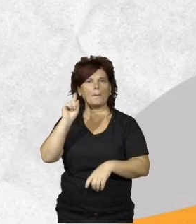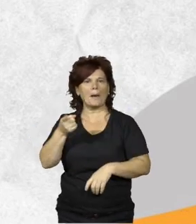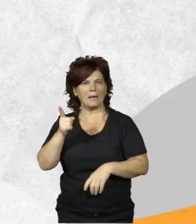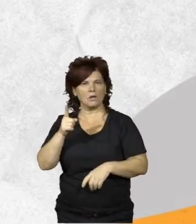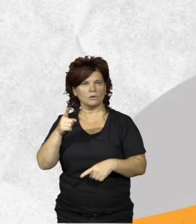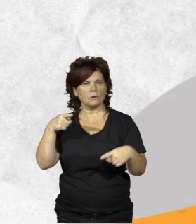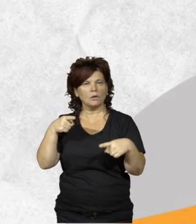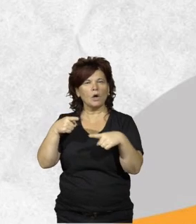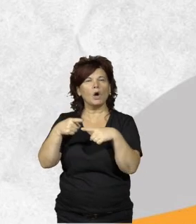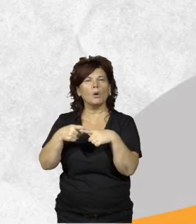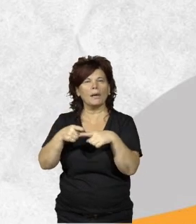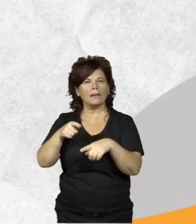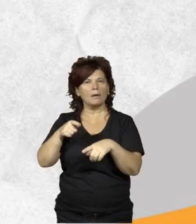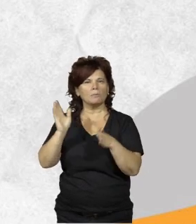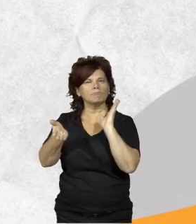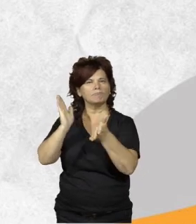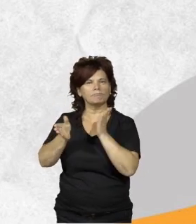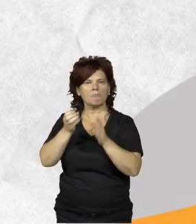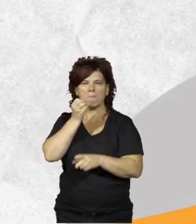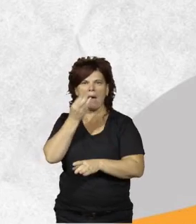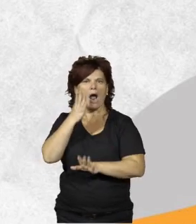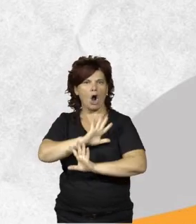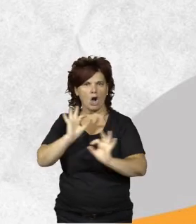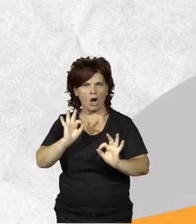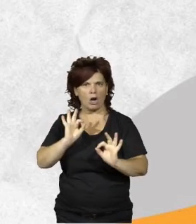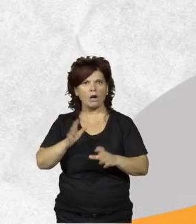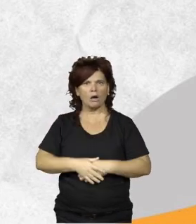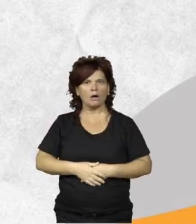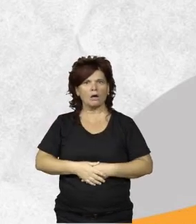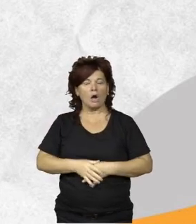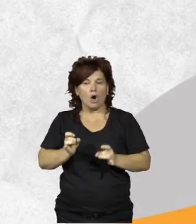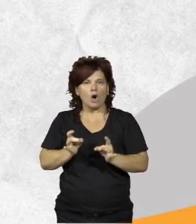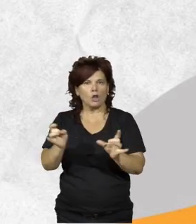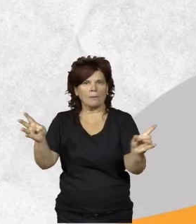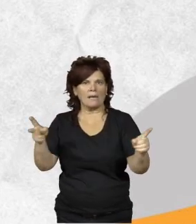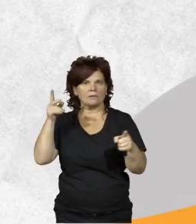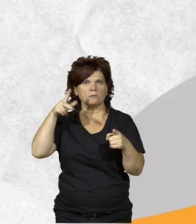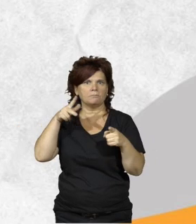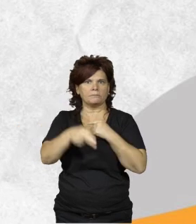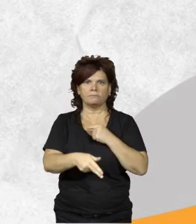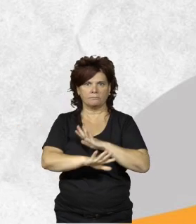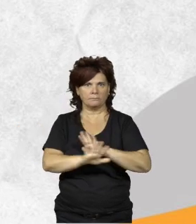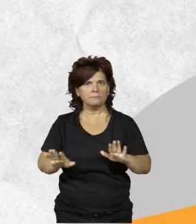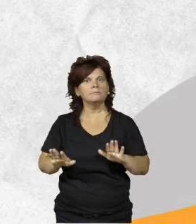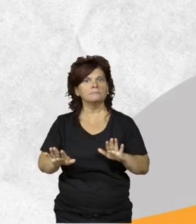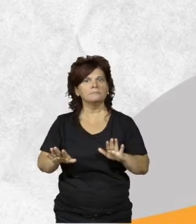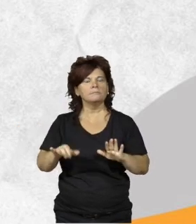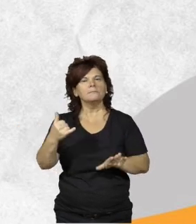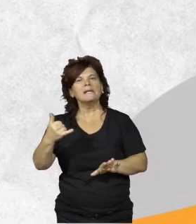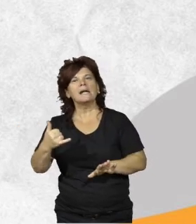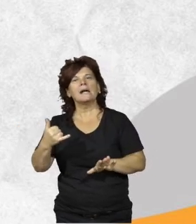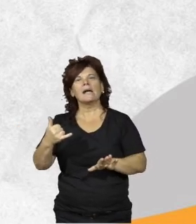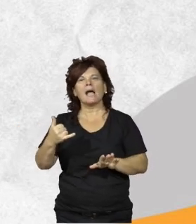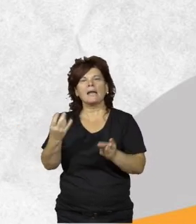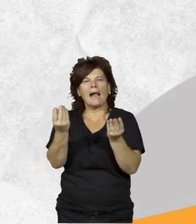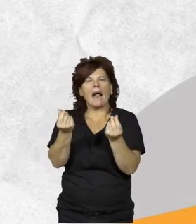busca la mejor gestión de los mismos, evitar la contaminación y justamente que tengan una